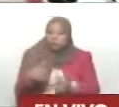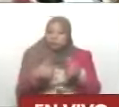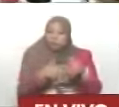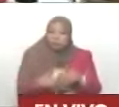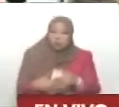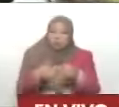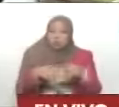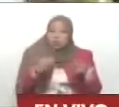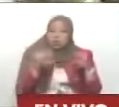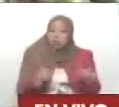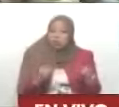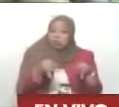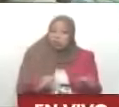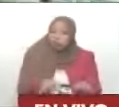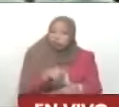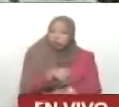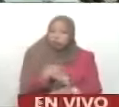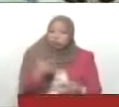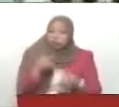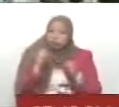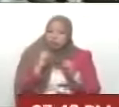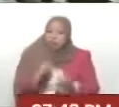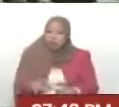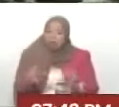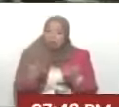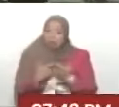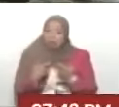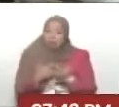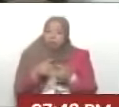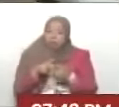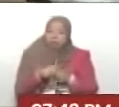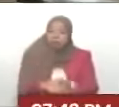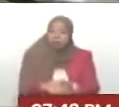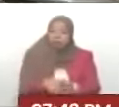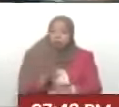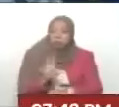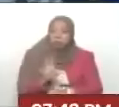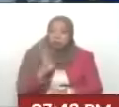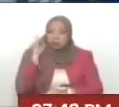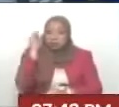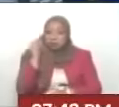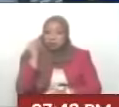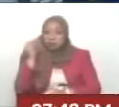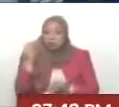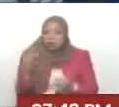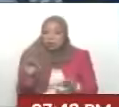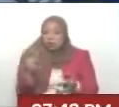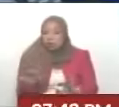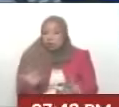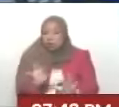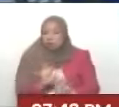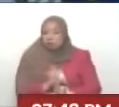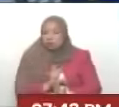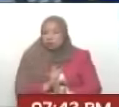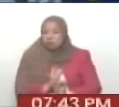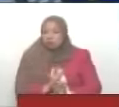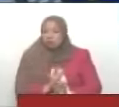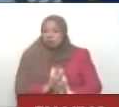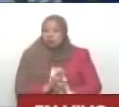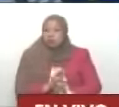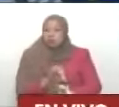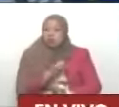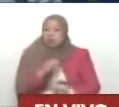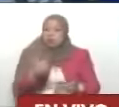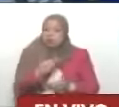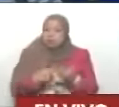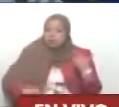su naturaleza, va a dejar de poner zancadillas. Creo que esa es su naturaleza. Ahora, una cosa es usted como